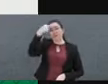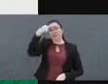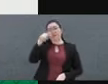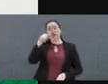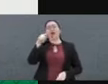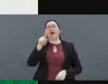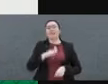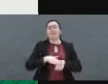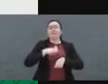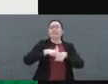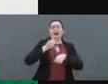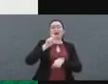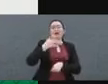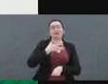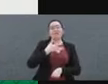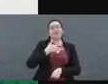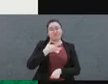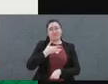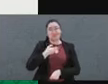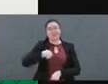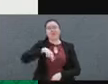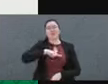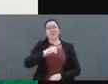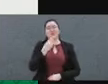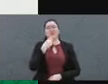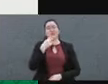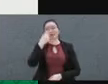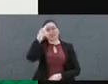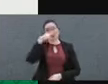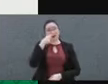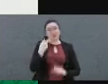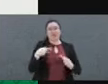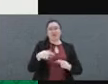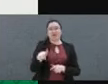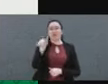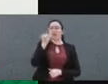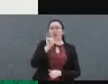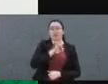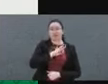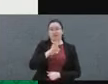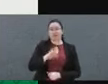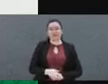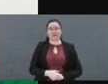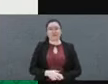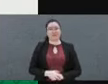pérdida posible del agua que debemos utilizar para consumo humano.